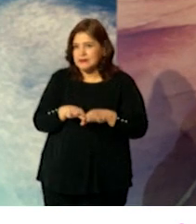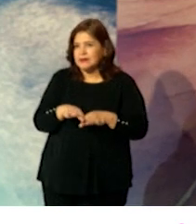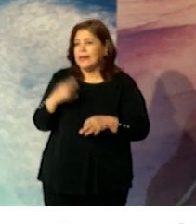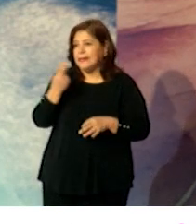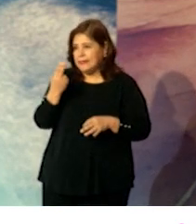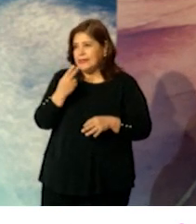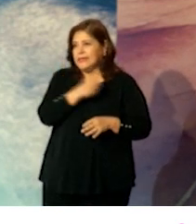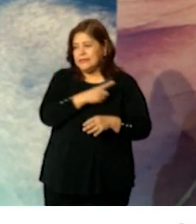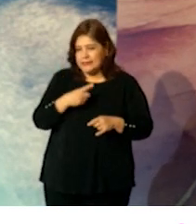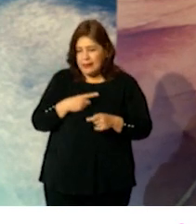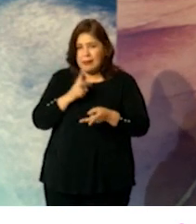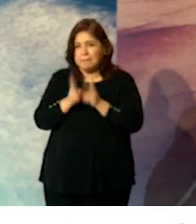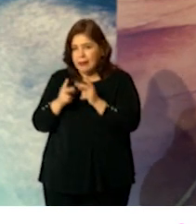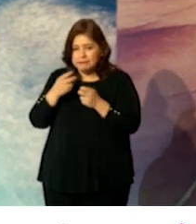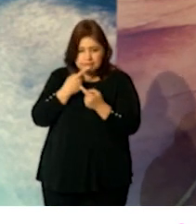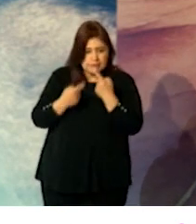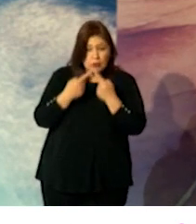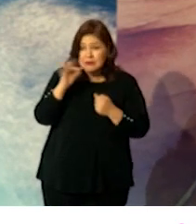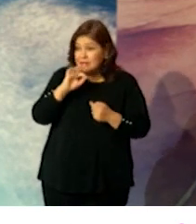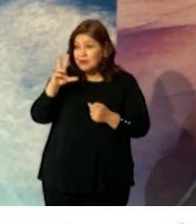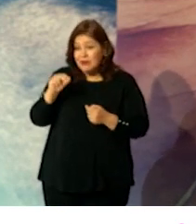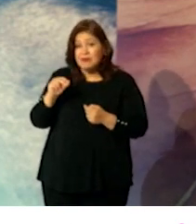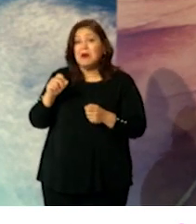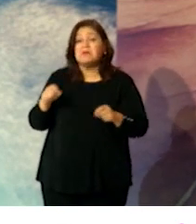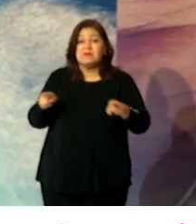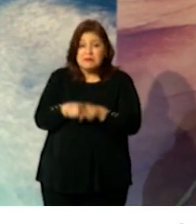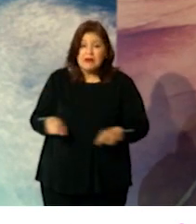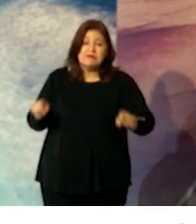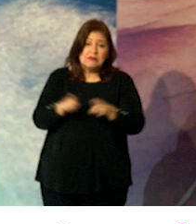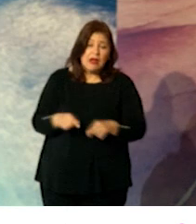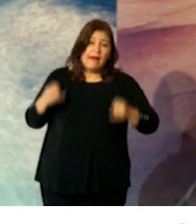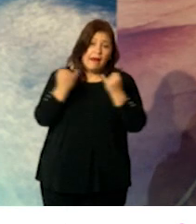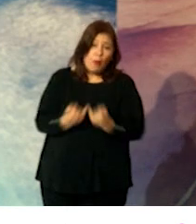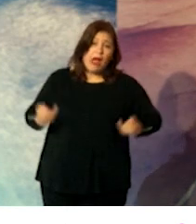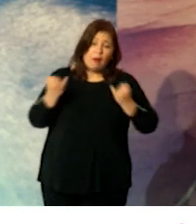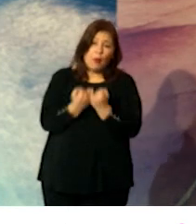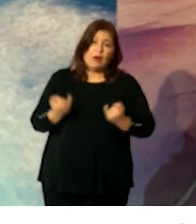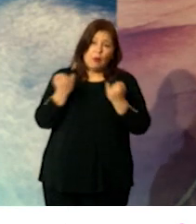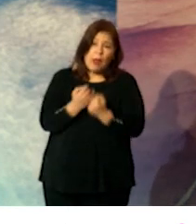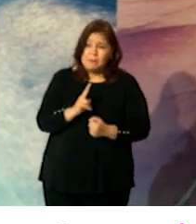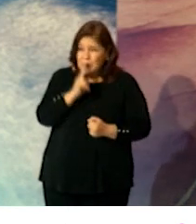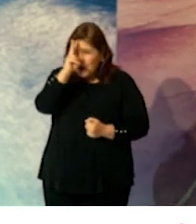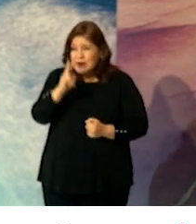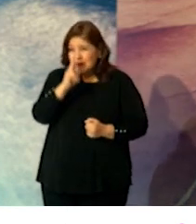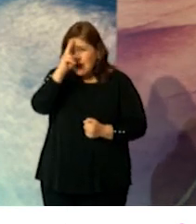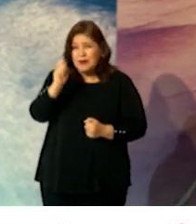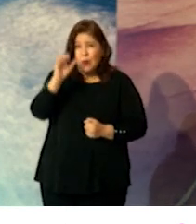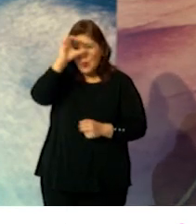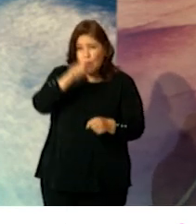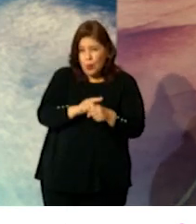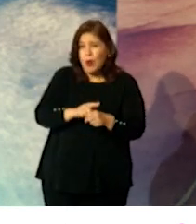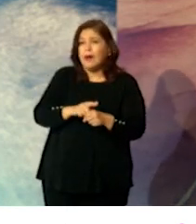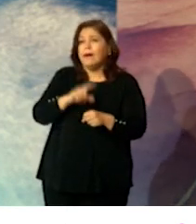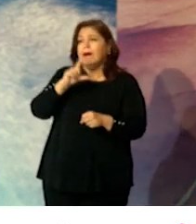esos conversatorios, porque si no, lo vuelvo a repetir, vamos a caer en las mismas violencias estructurales que han